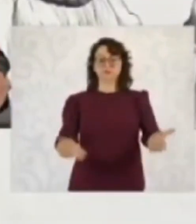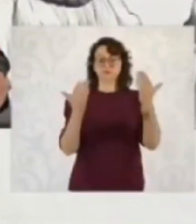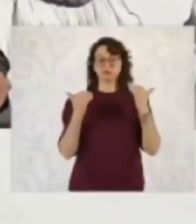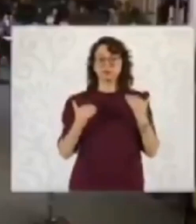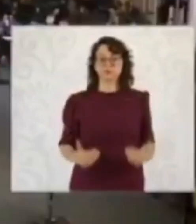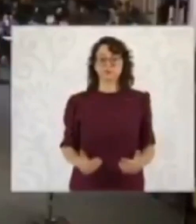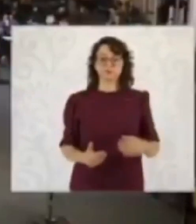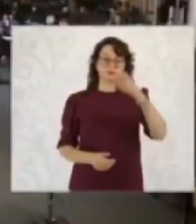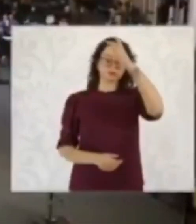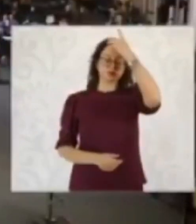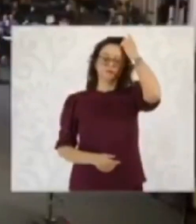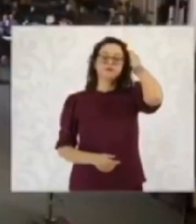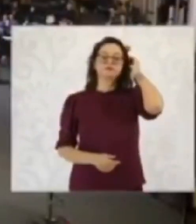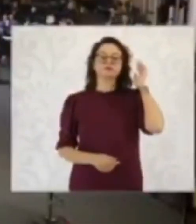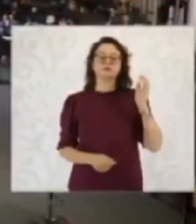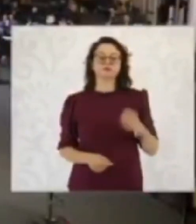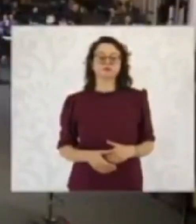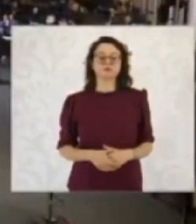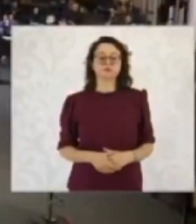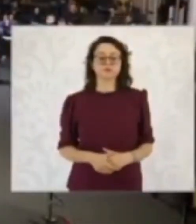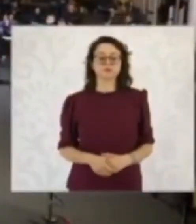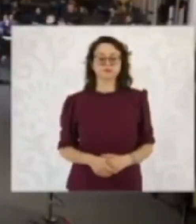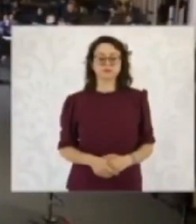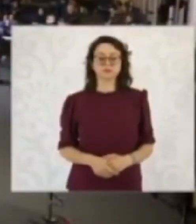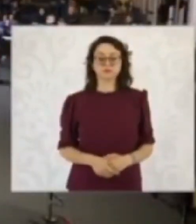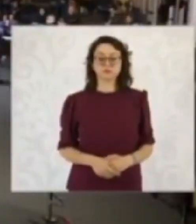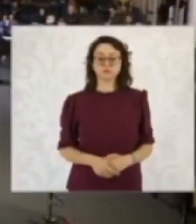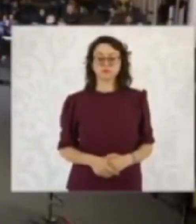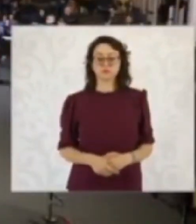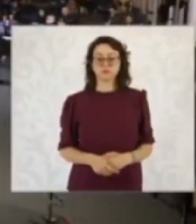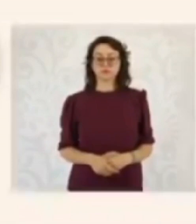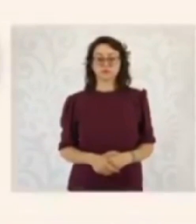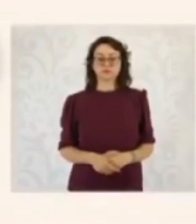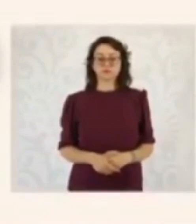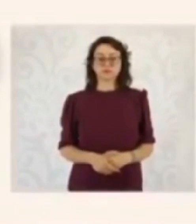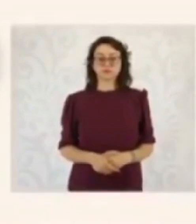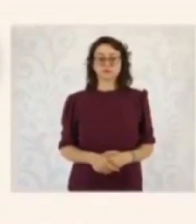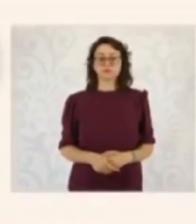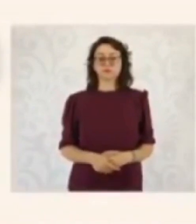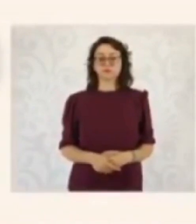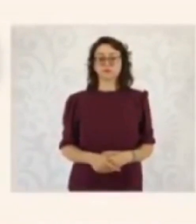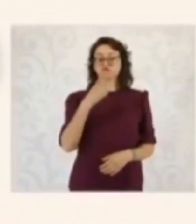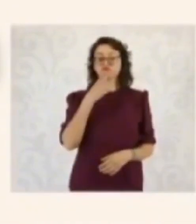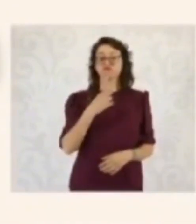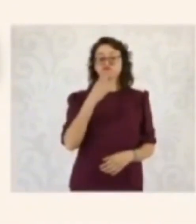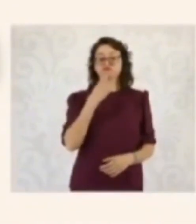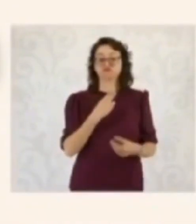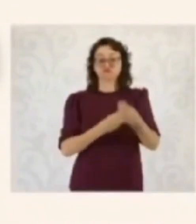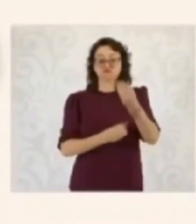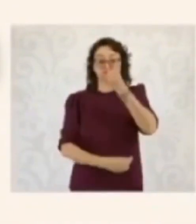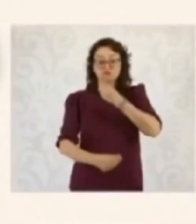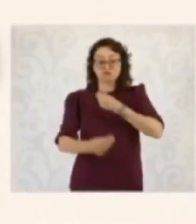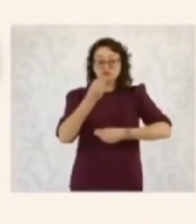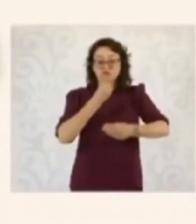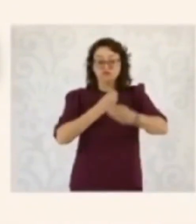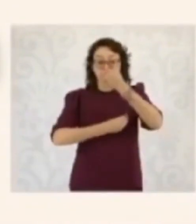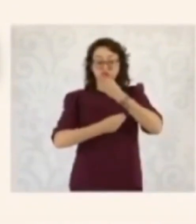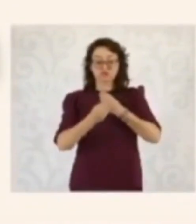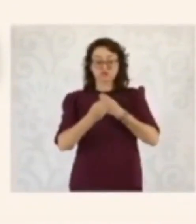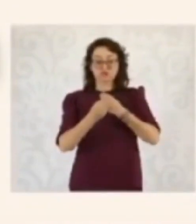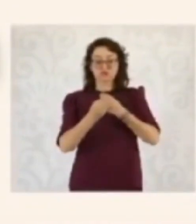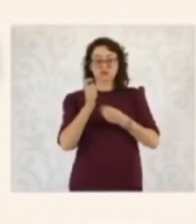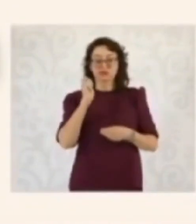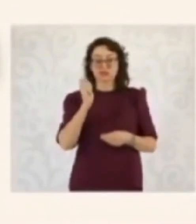por favor. El consumo de azúcar, cuando es vacío,